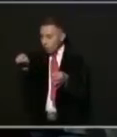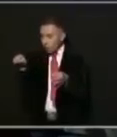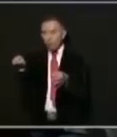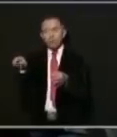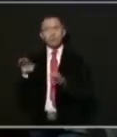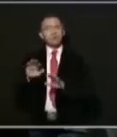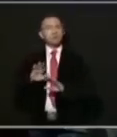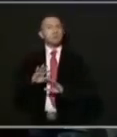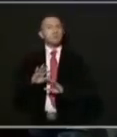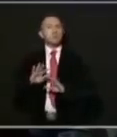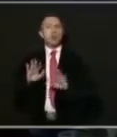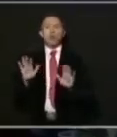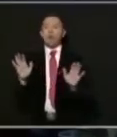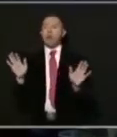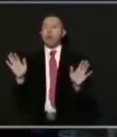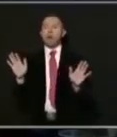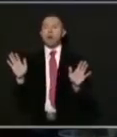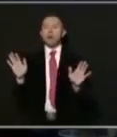desincorporó